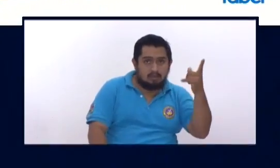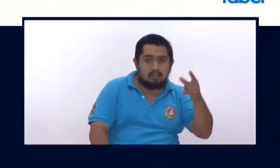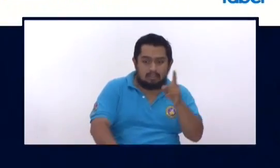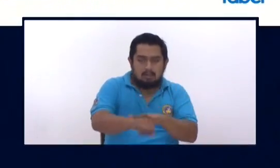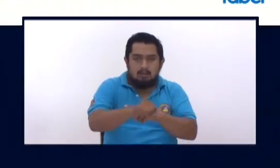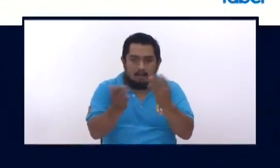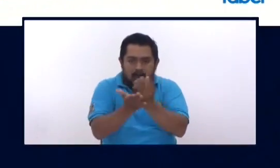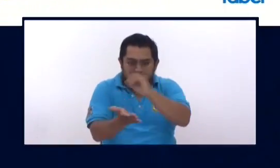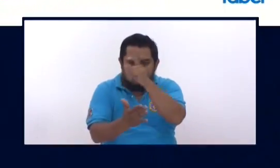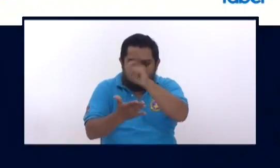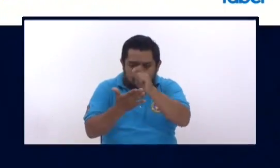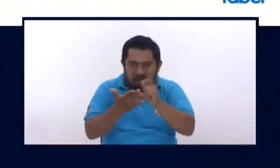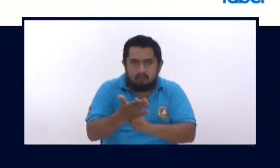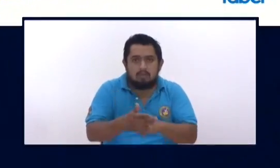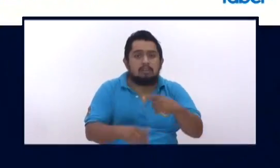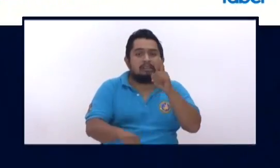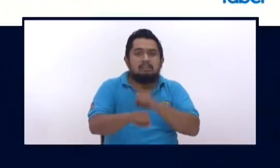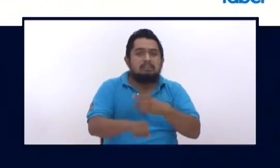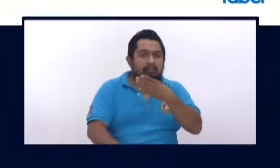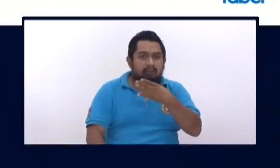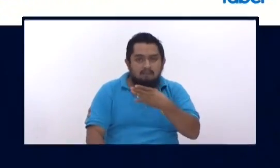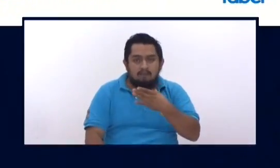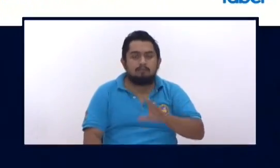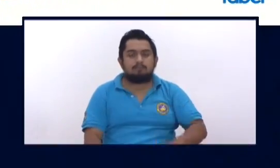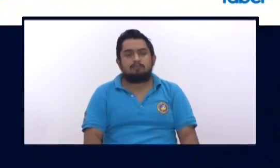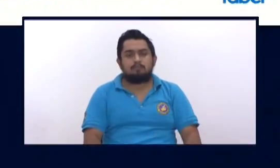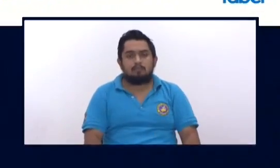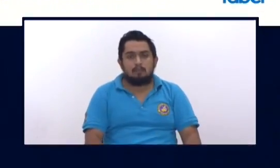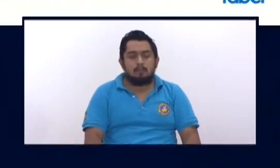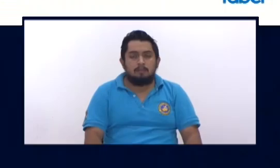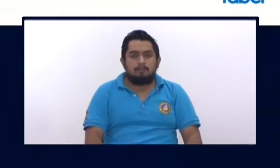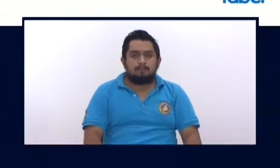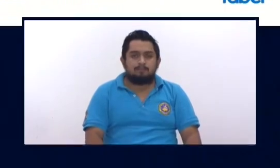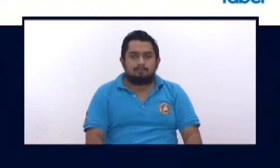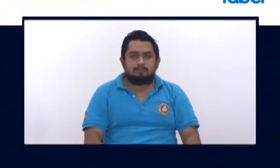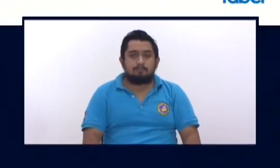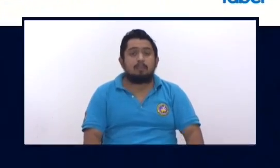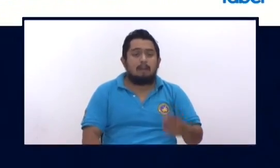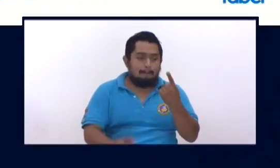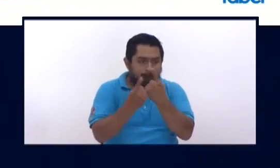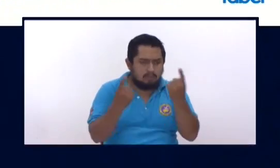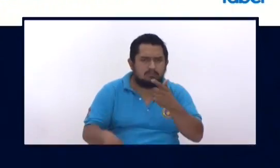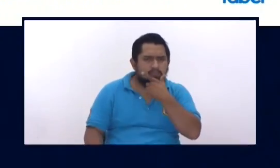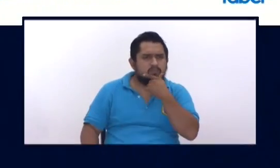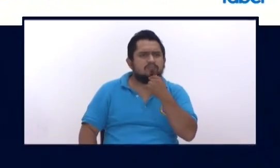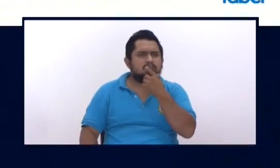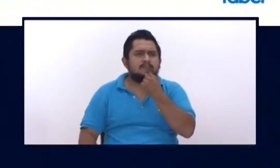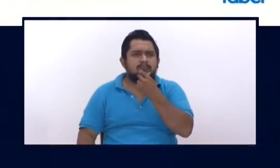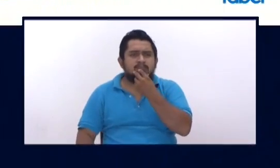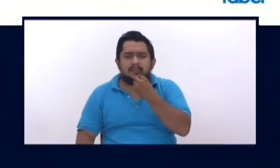difíciles quedamos que los albos son eliminar yo de los hebreos la gente se pregunta